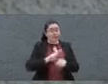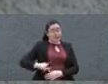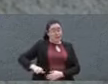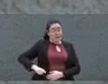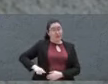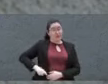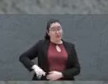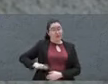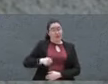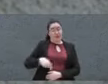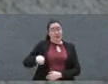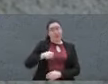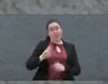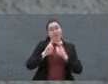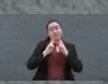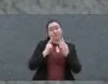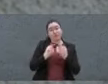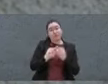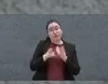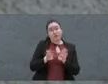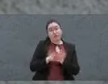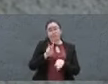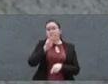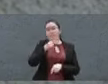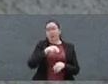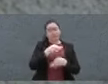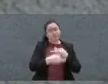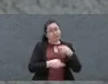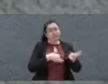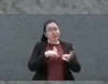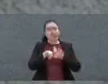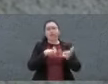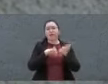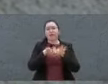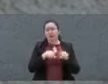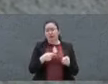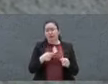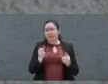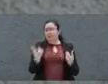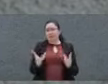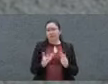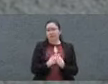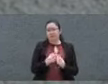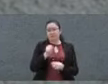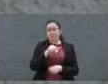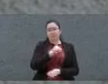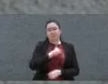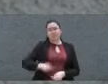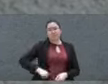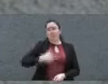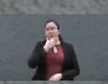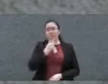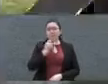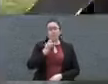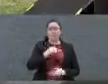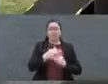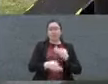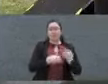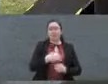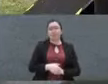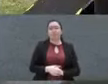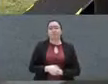cuando, repito, va a haber una relación institucional con todos los alcaldes y alcaldesas de la ciudad. En el tema del agua, que es